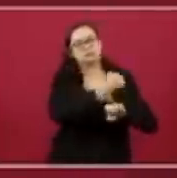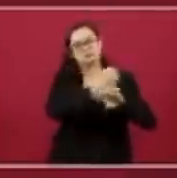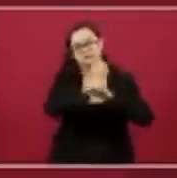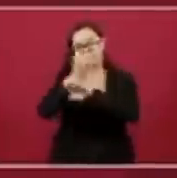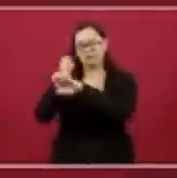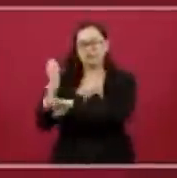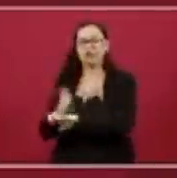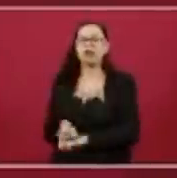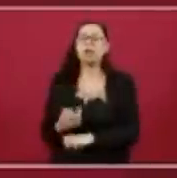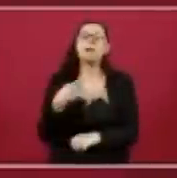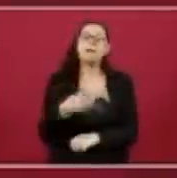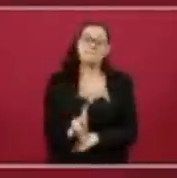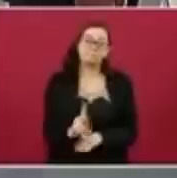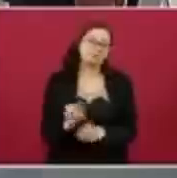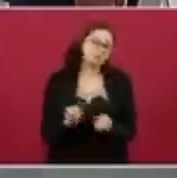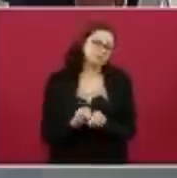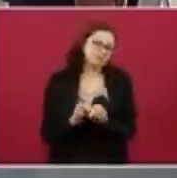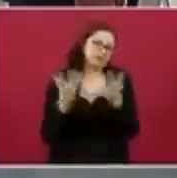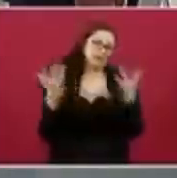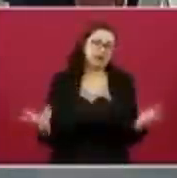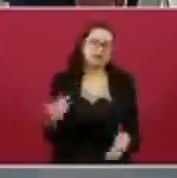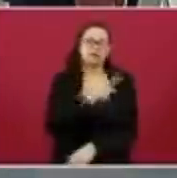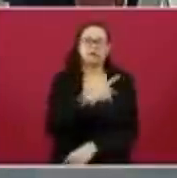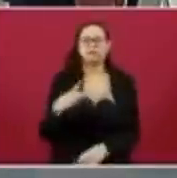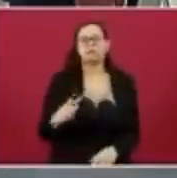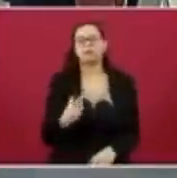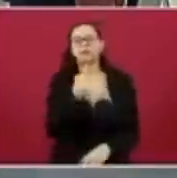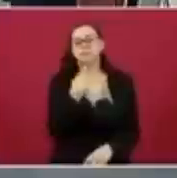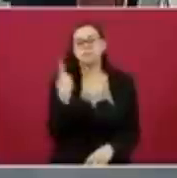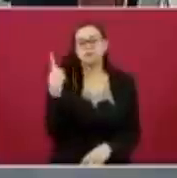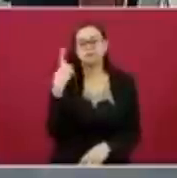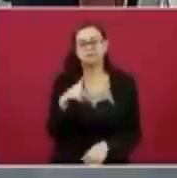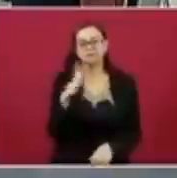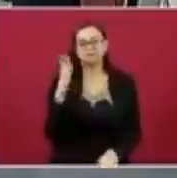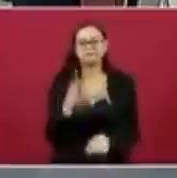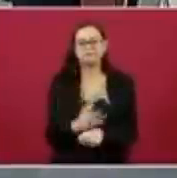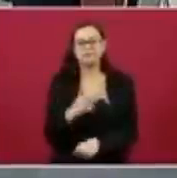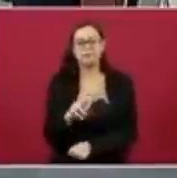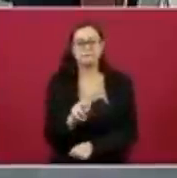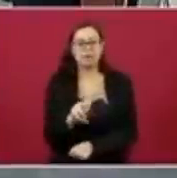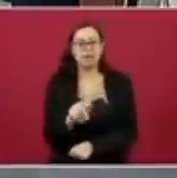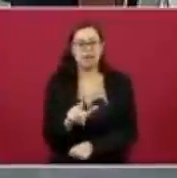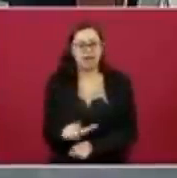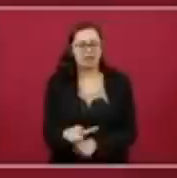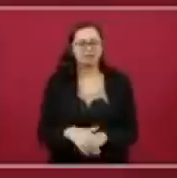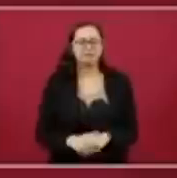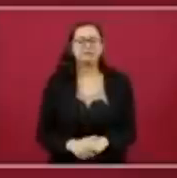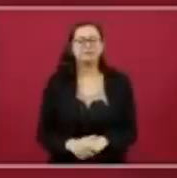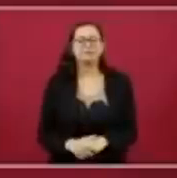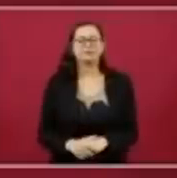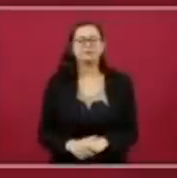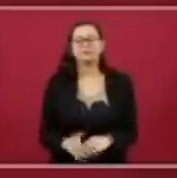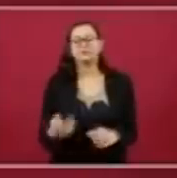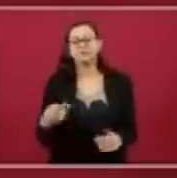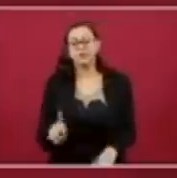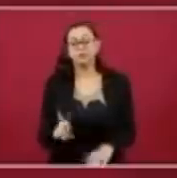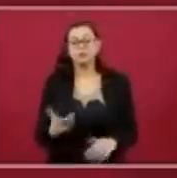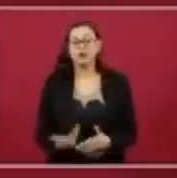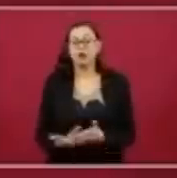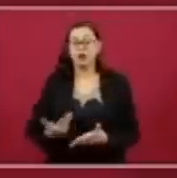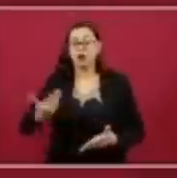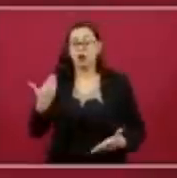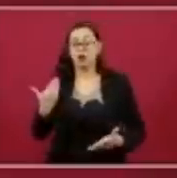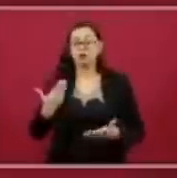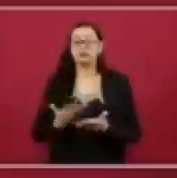federativas, pero desde luego se presentarán las denuncias penales correspondientes. Pero los compromisos que hizo el presidente,